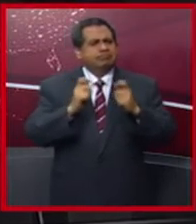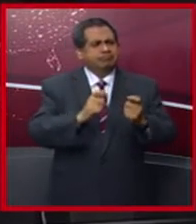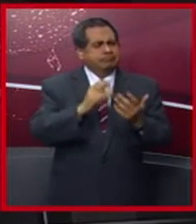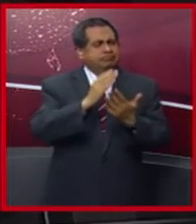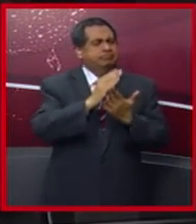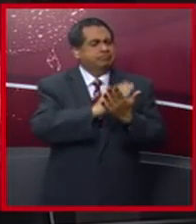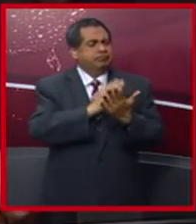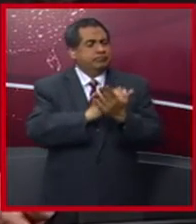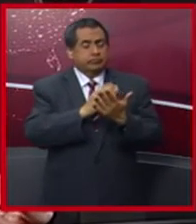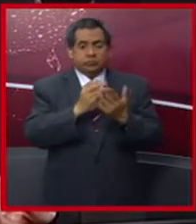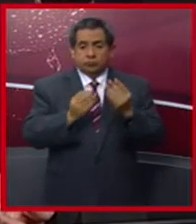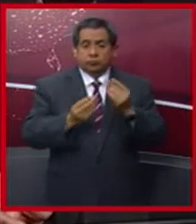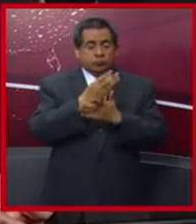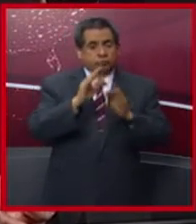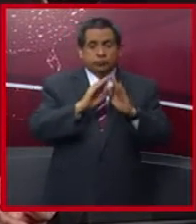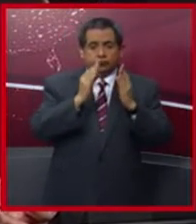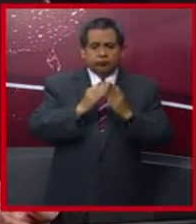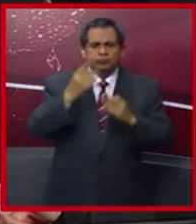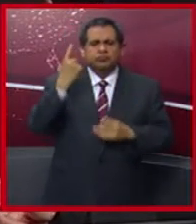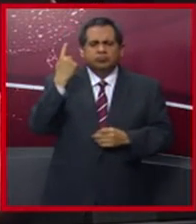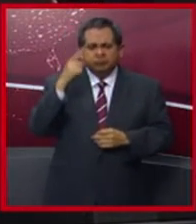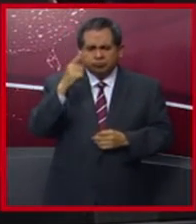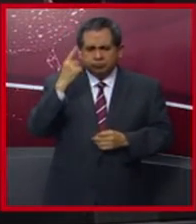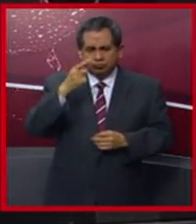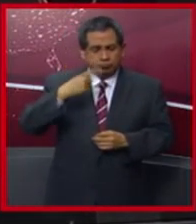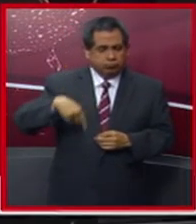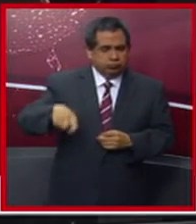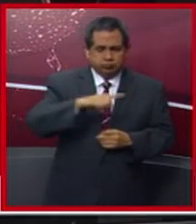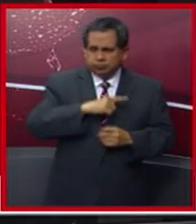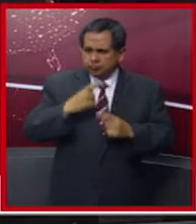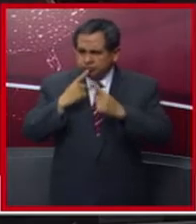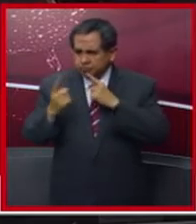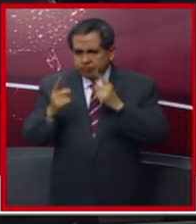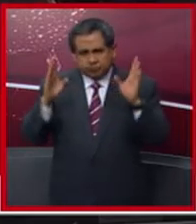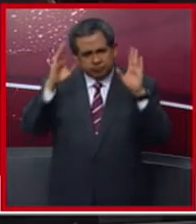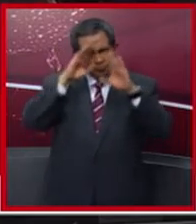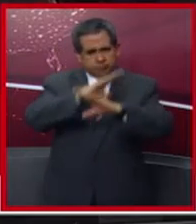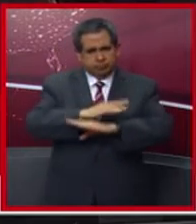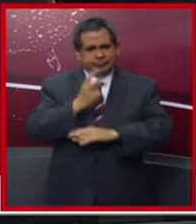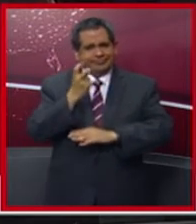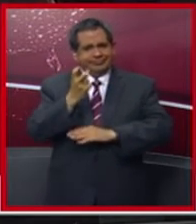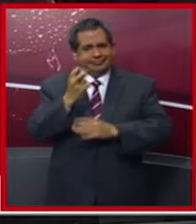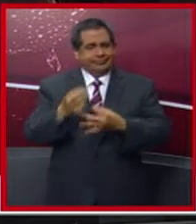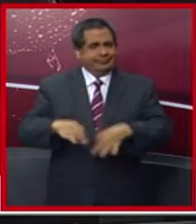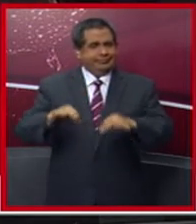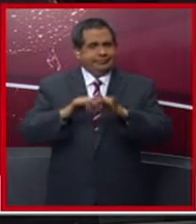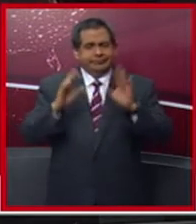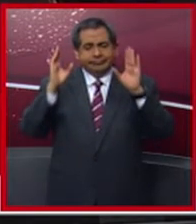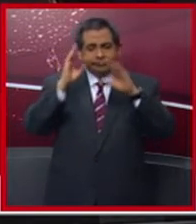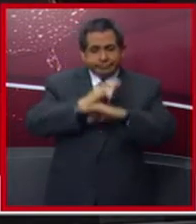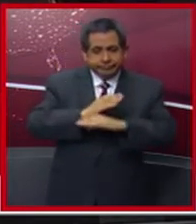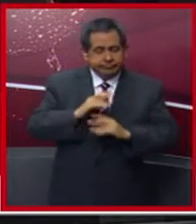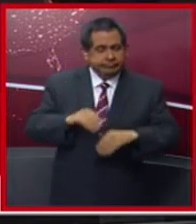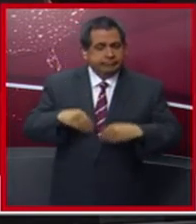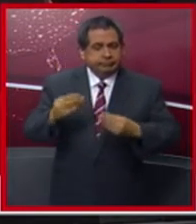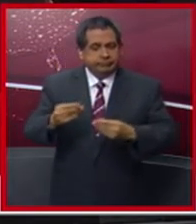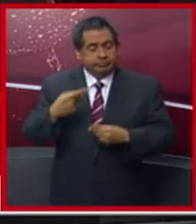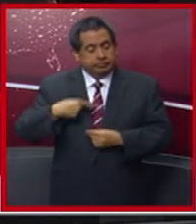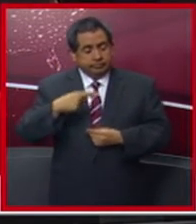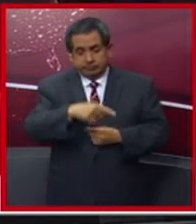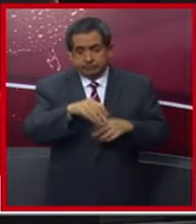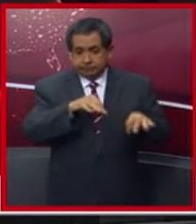de justicia a un nuevo modelo que permita que la conciliación sea la premisa suprema y que en este sentido se le pueda otorgar al